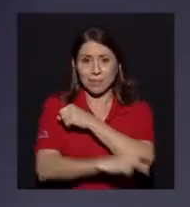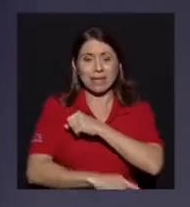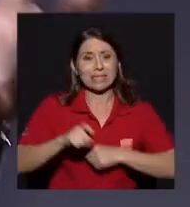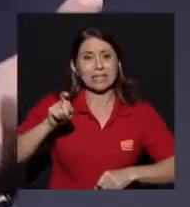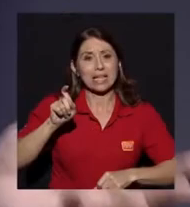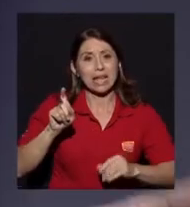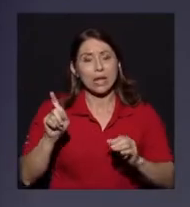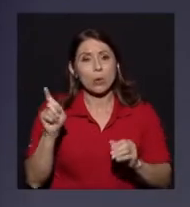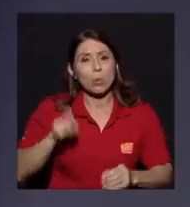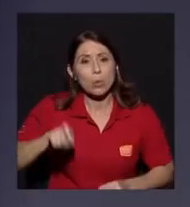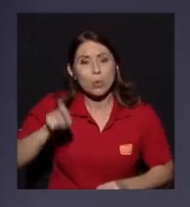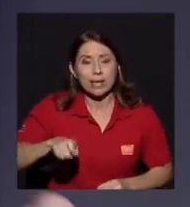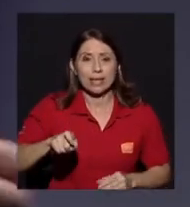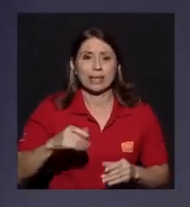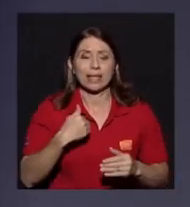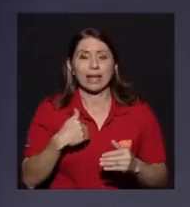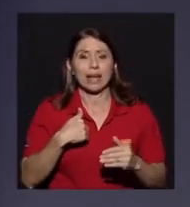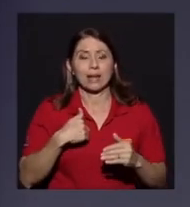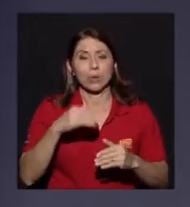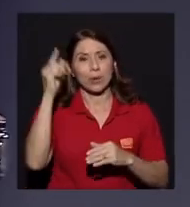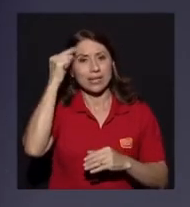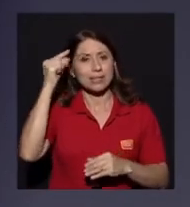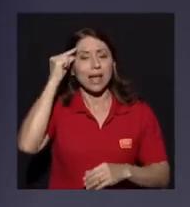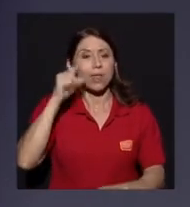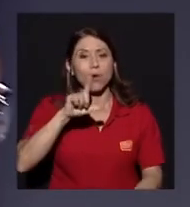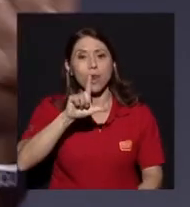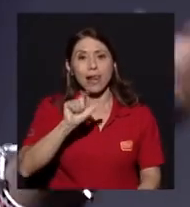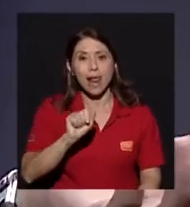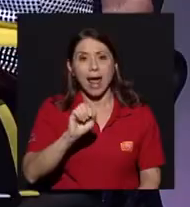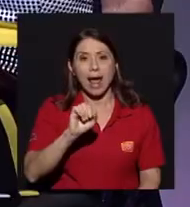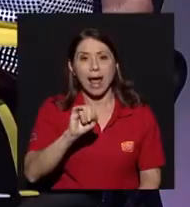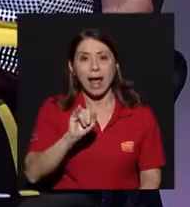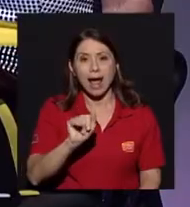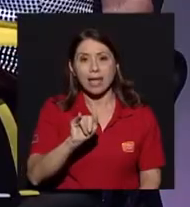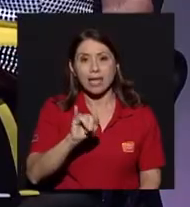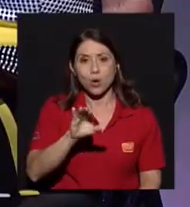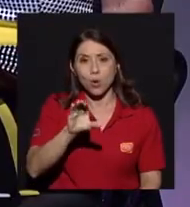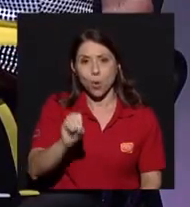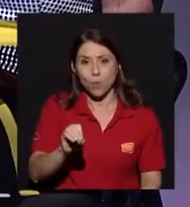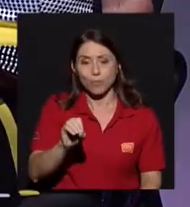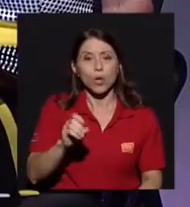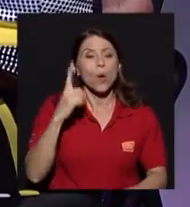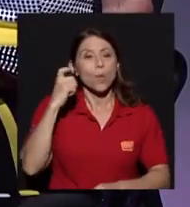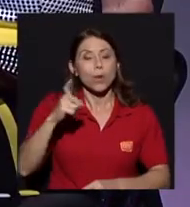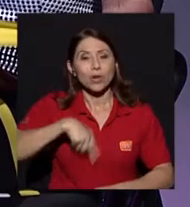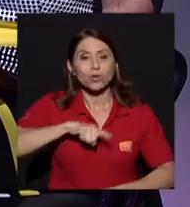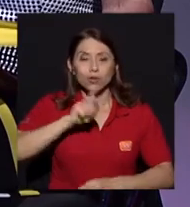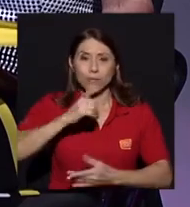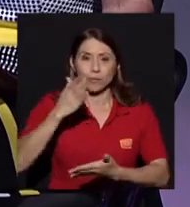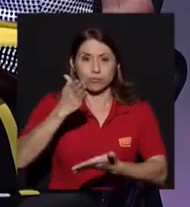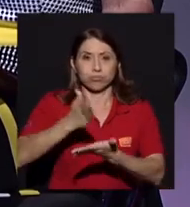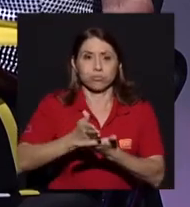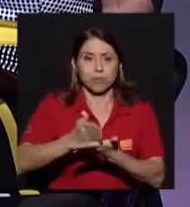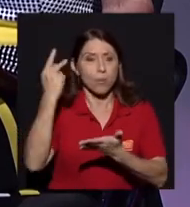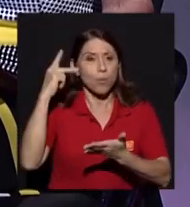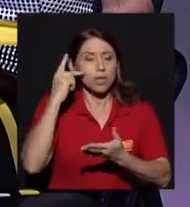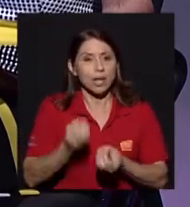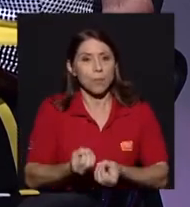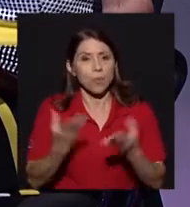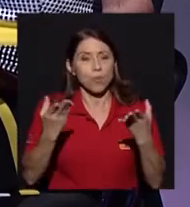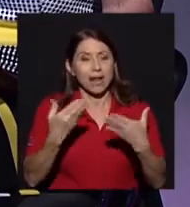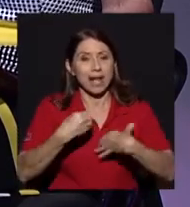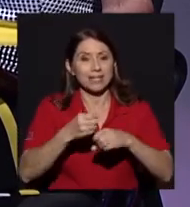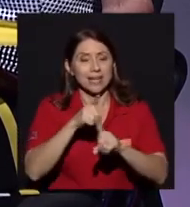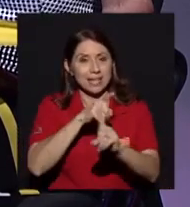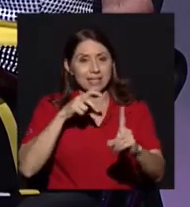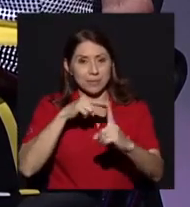porque digo que le urge tener un estado laico porque tenemos que dejar de pensar que la política pública se puede hacer desde una perspectiva religiosa la religión y la